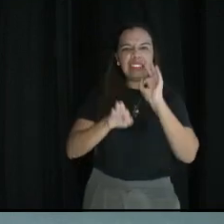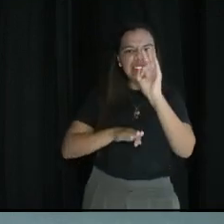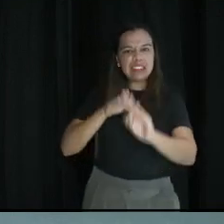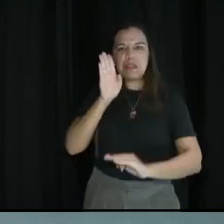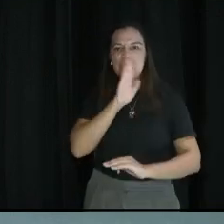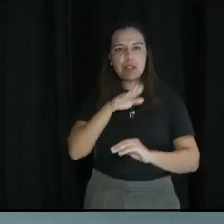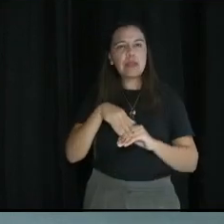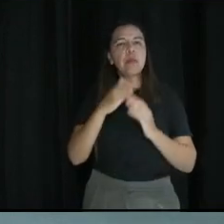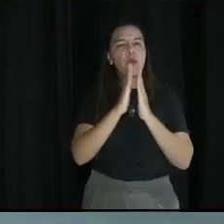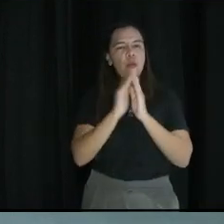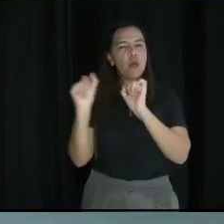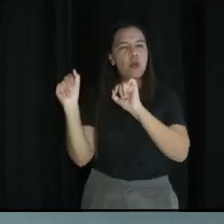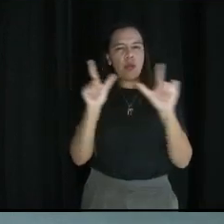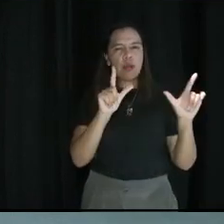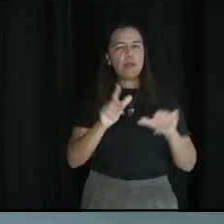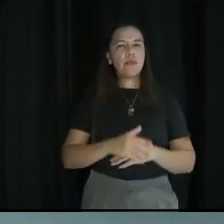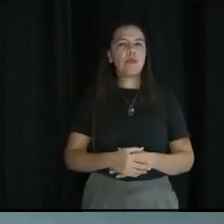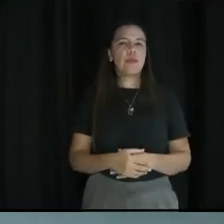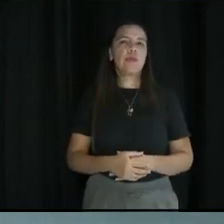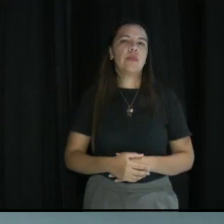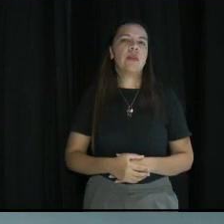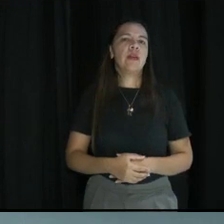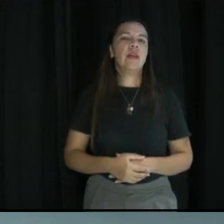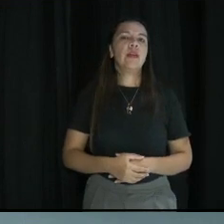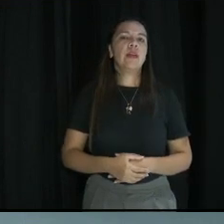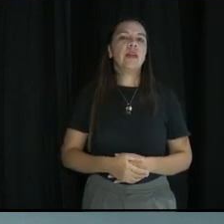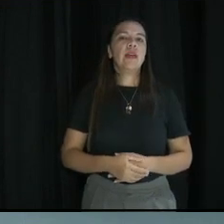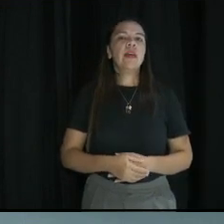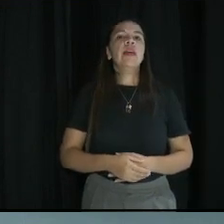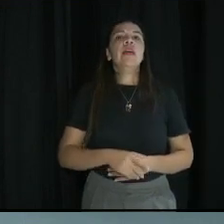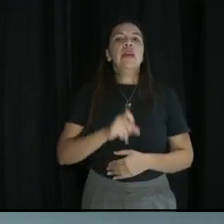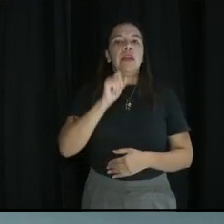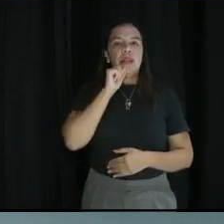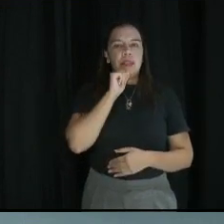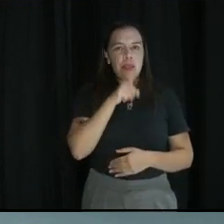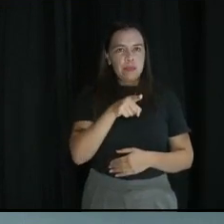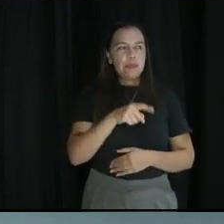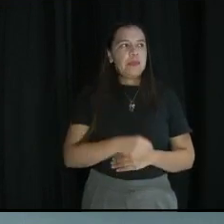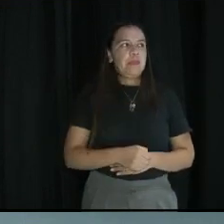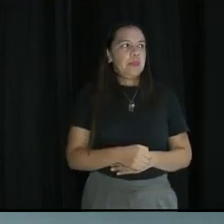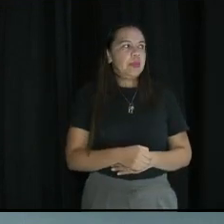puedes apoyar con la siguiente. También estaba a mis espaldas las autoridades que participaron.